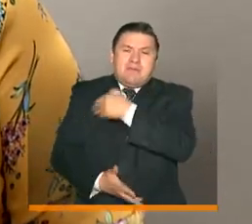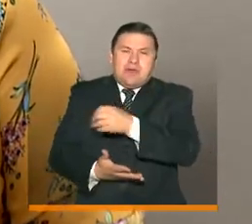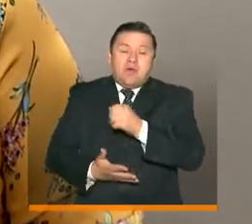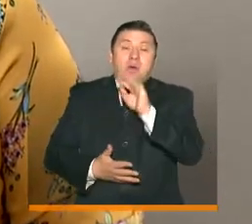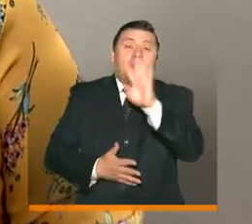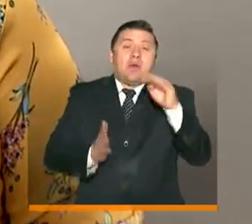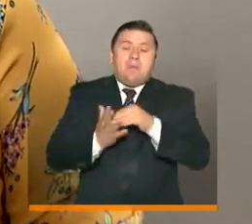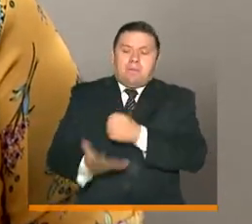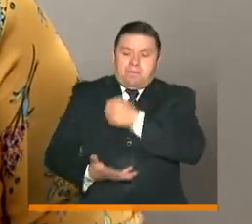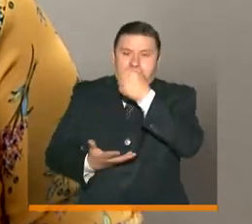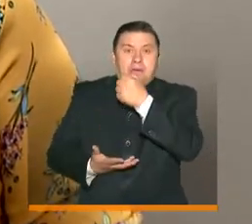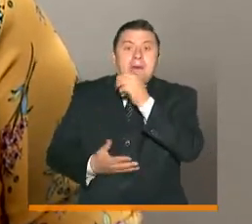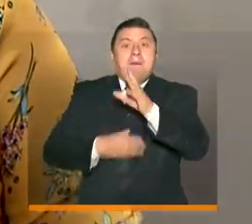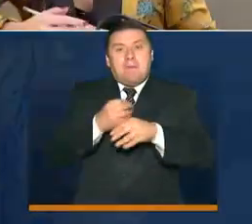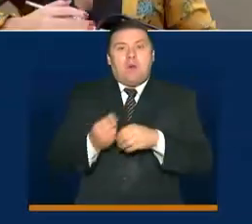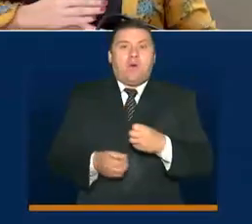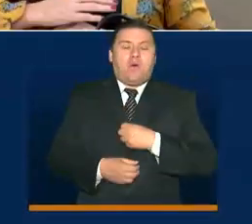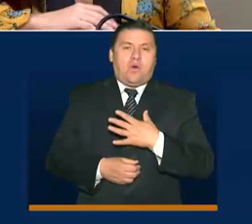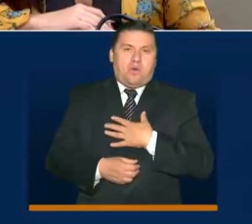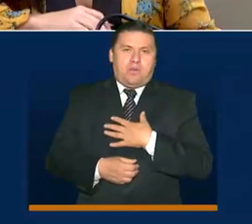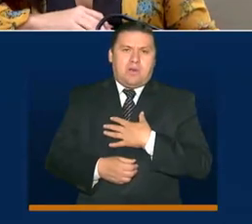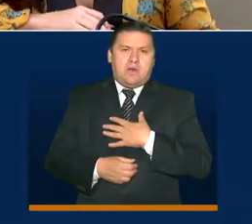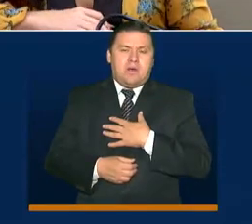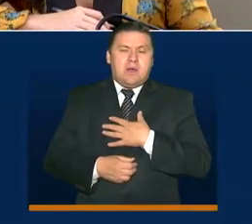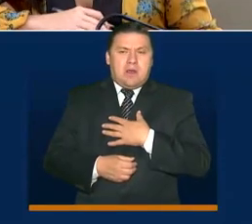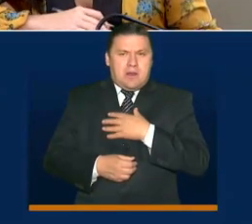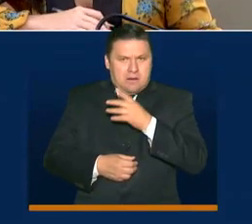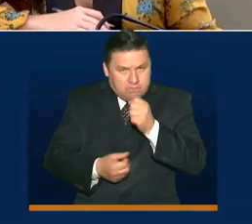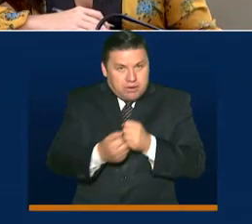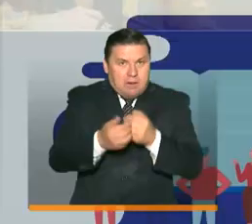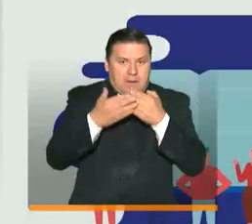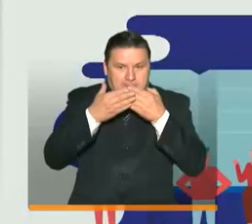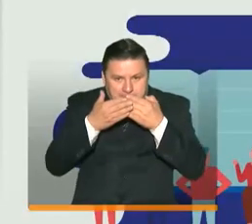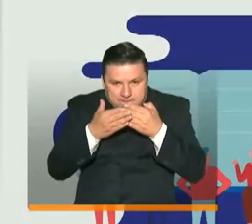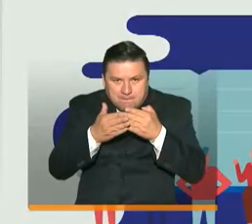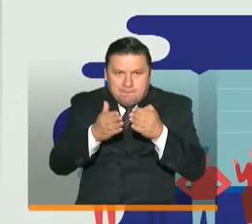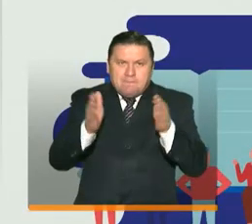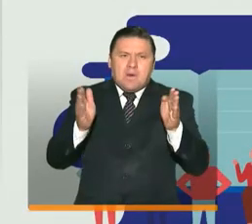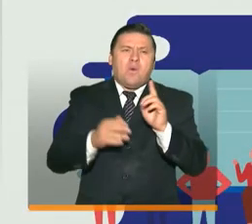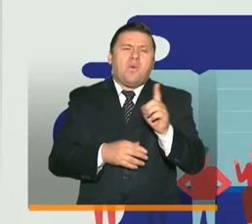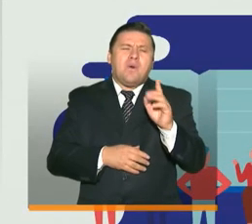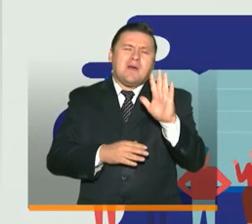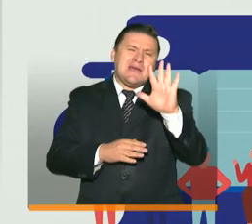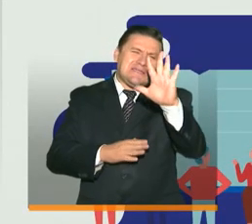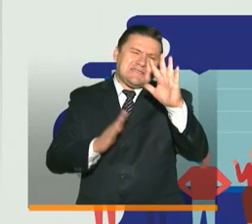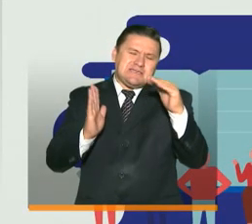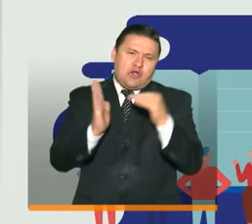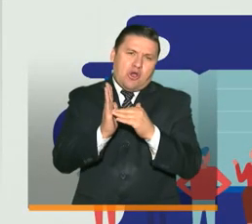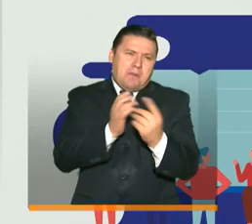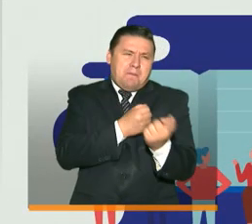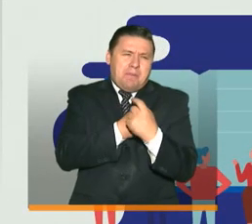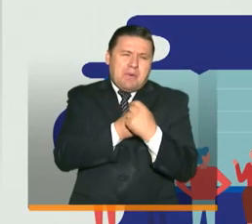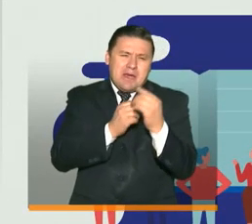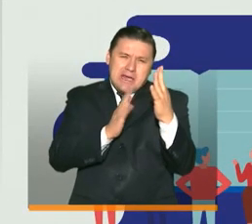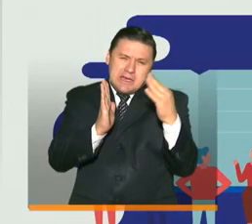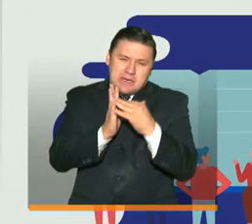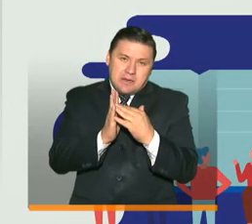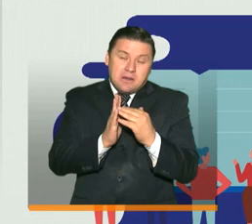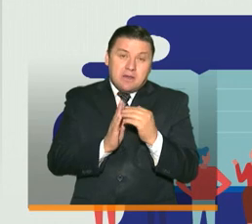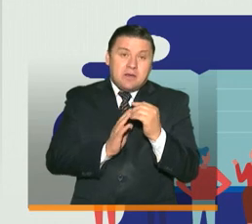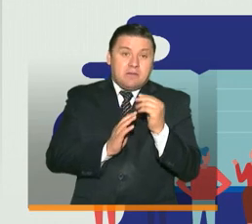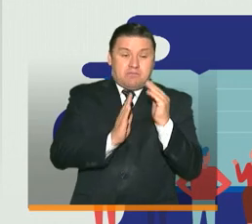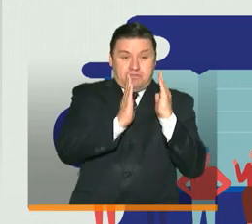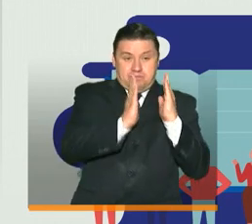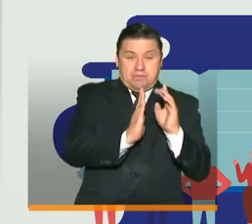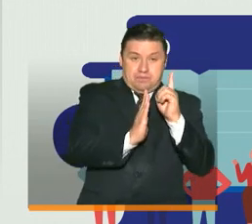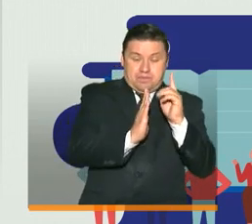y sumadas las oportunidades en cada una de las líneas, pues vamos a tener casi 5,000 beneficiarios. Las primeras dos